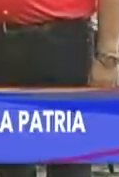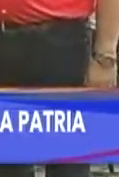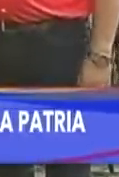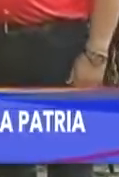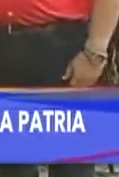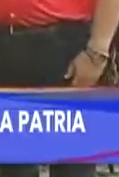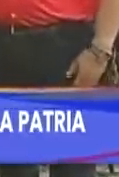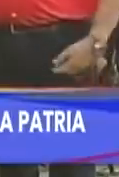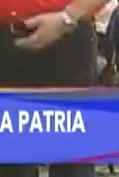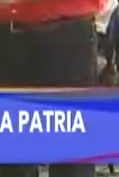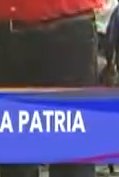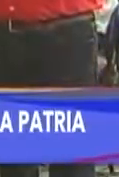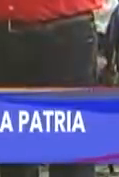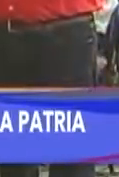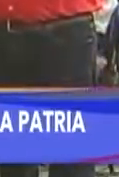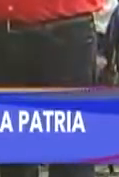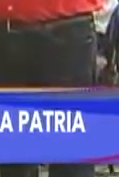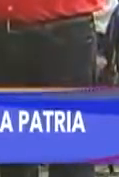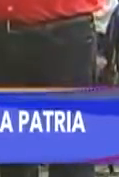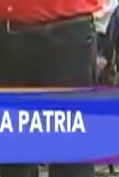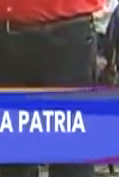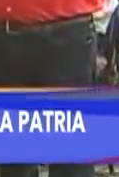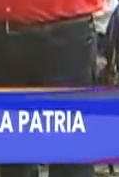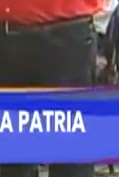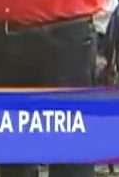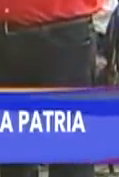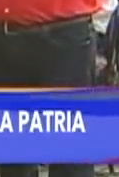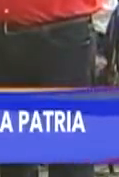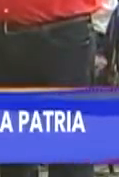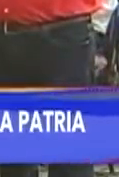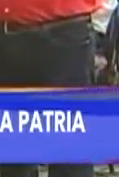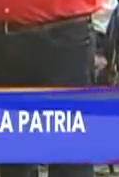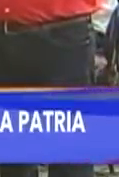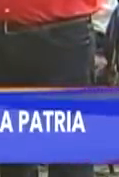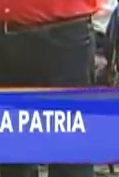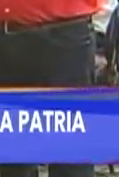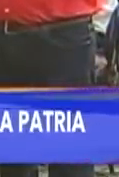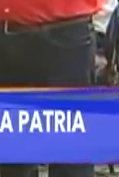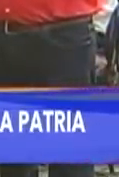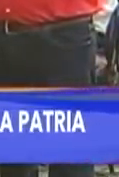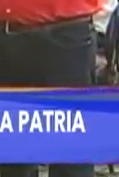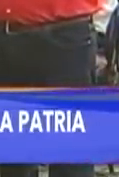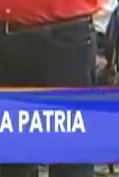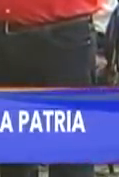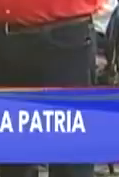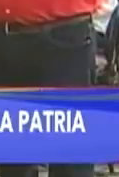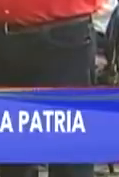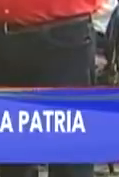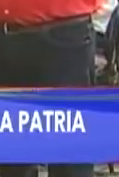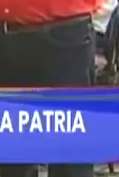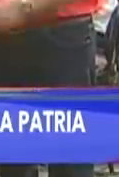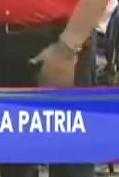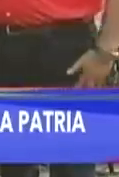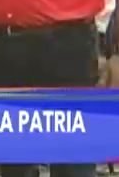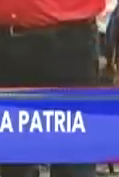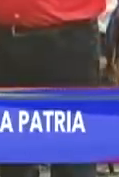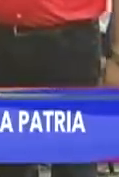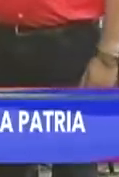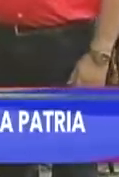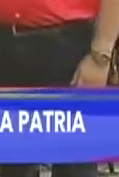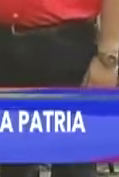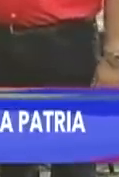Orángel Salazar. Presidente, hoy queremos expresar nuestro agradecimiento en nombre de